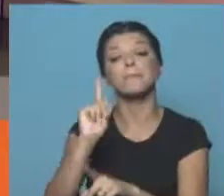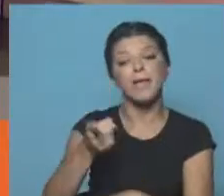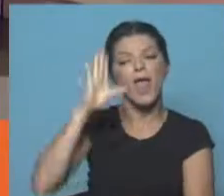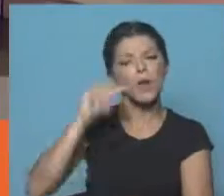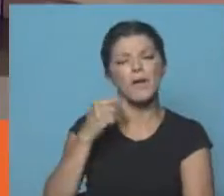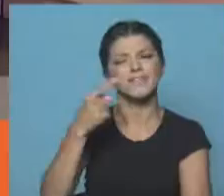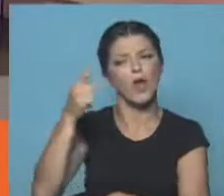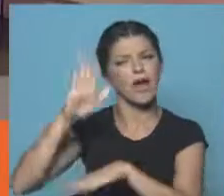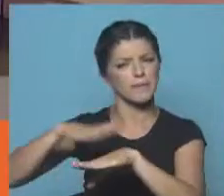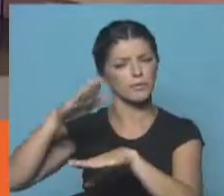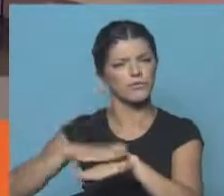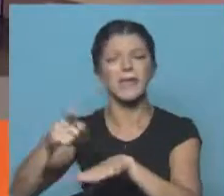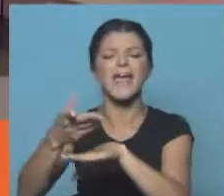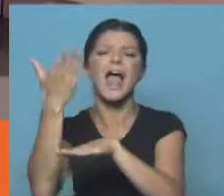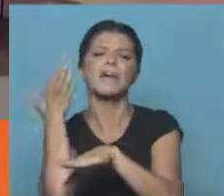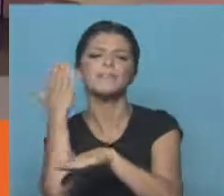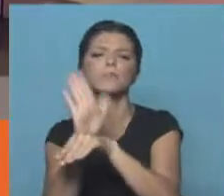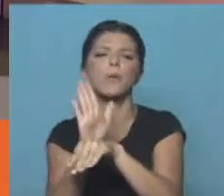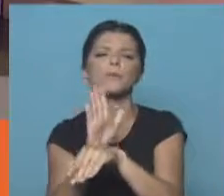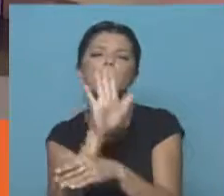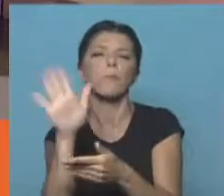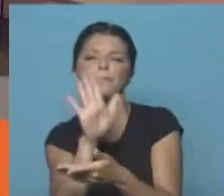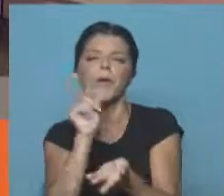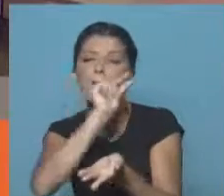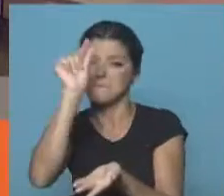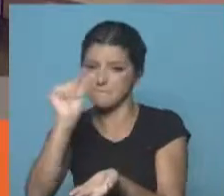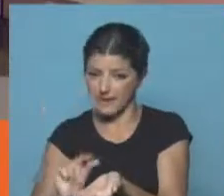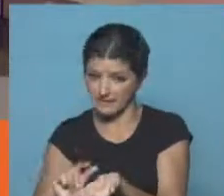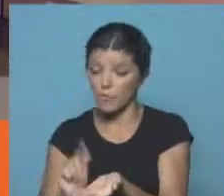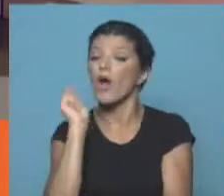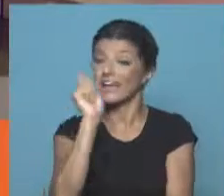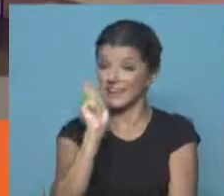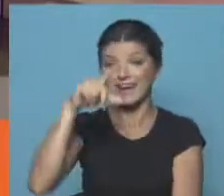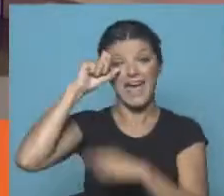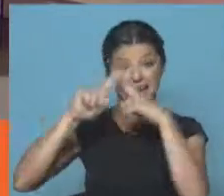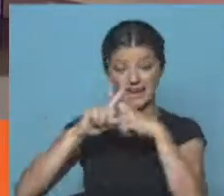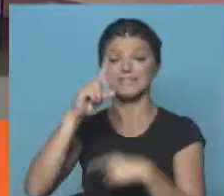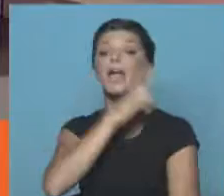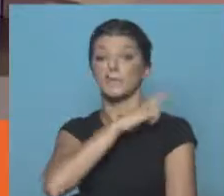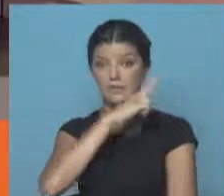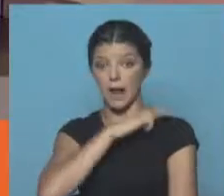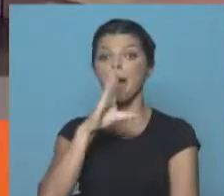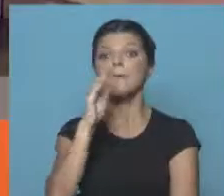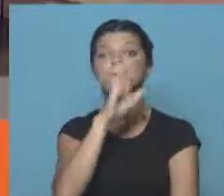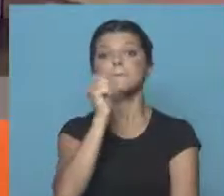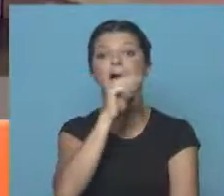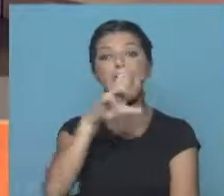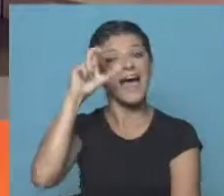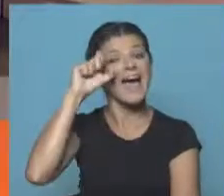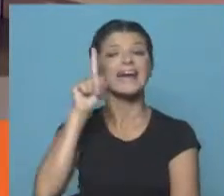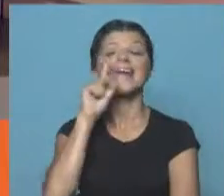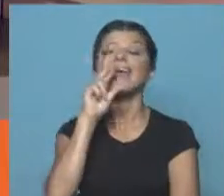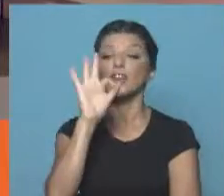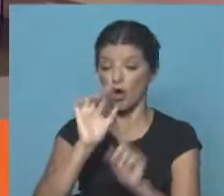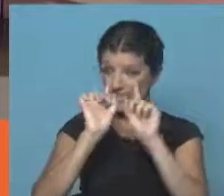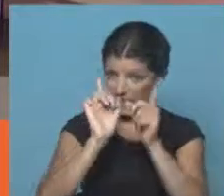él simuló un préstamo. ¿De quién? De el capitán retirado Eduardo Enrique Barreiro, quien también fue procesado como